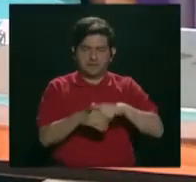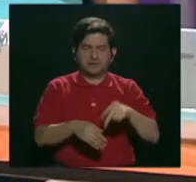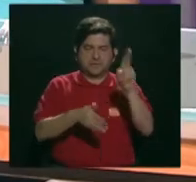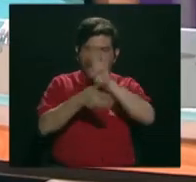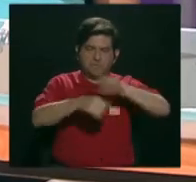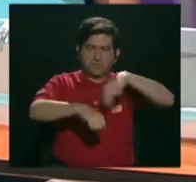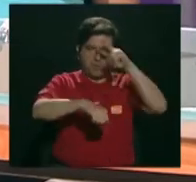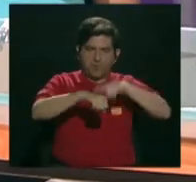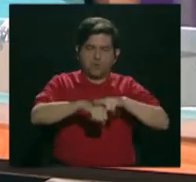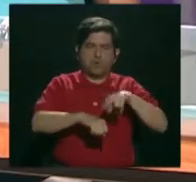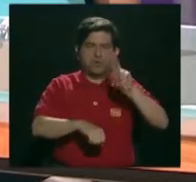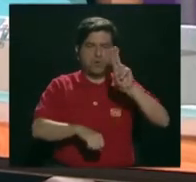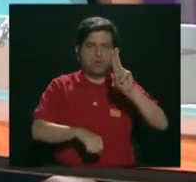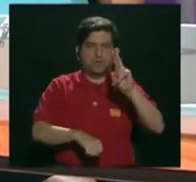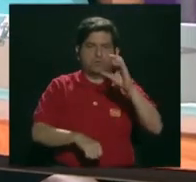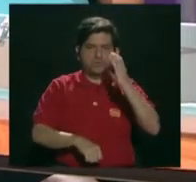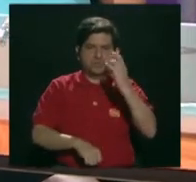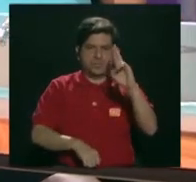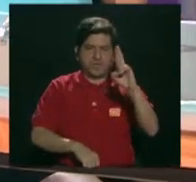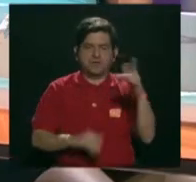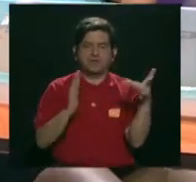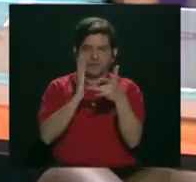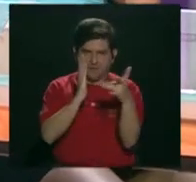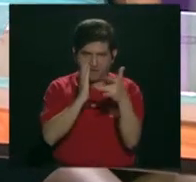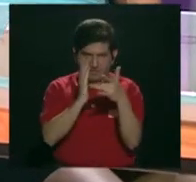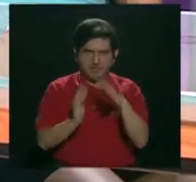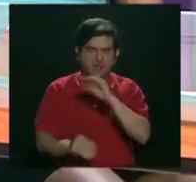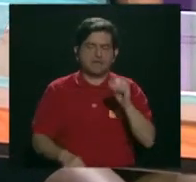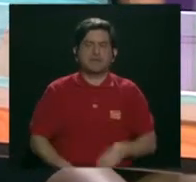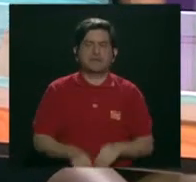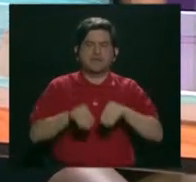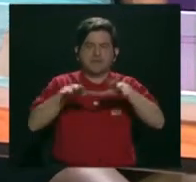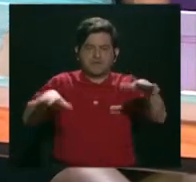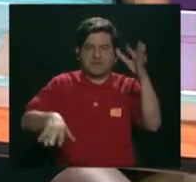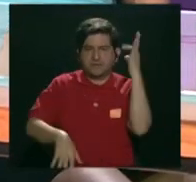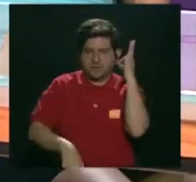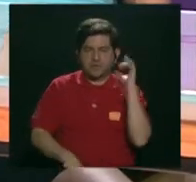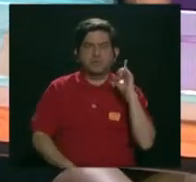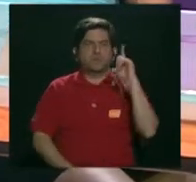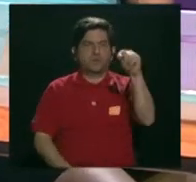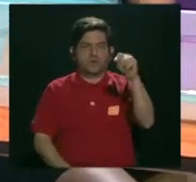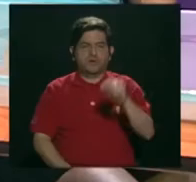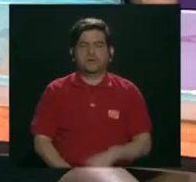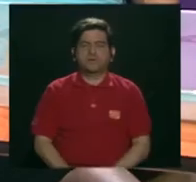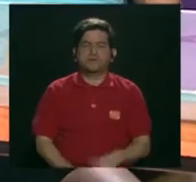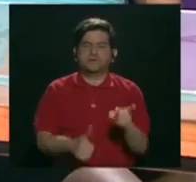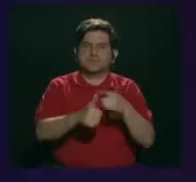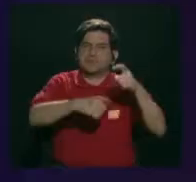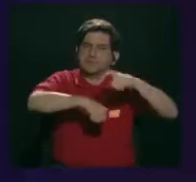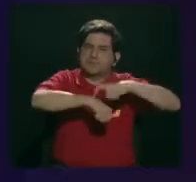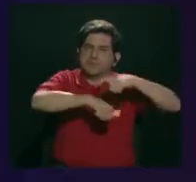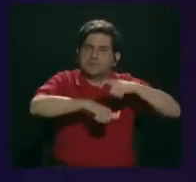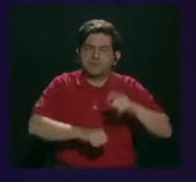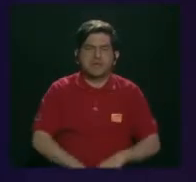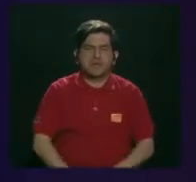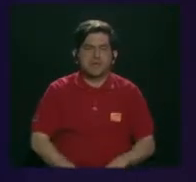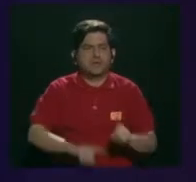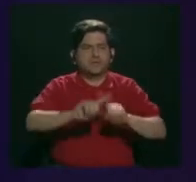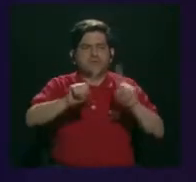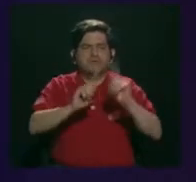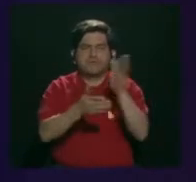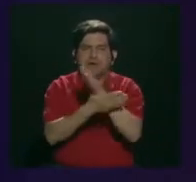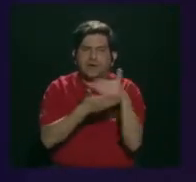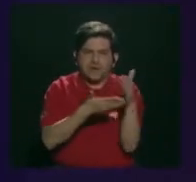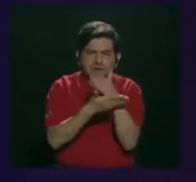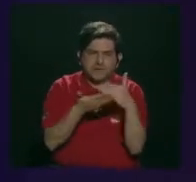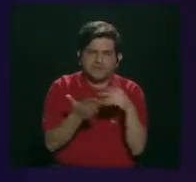de Costa Rica, el Tecnológico y por supuesto la Red de Mujeres Rurales. Inicialmente, digamos que hay diferentes partes, diferentes